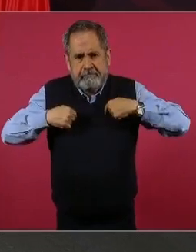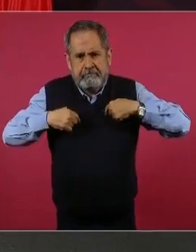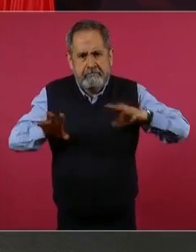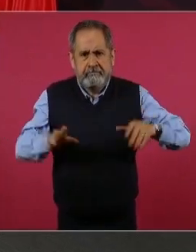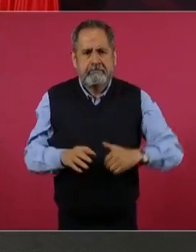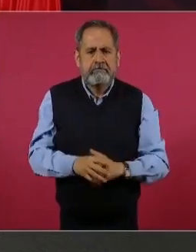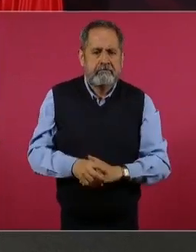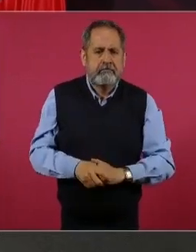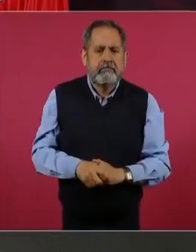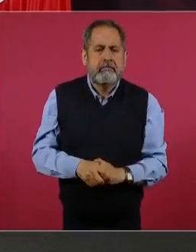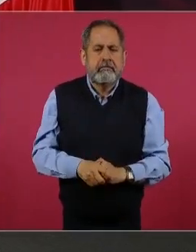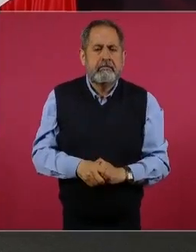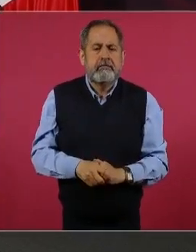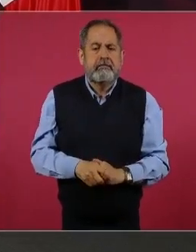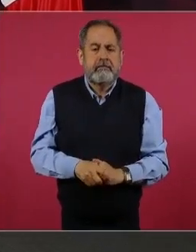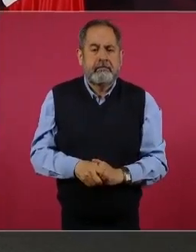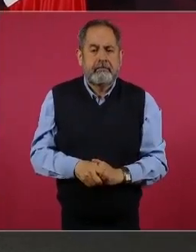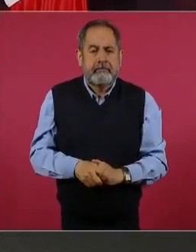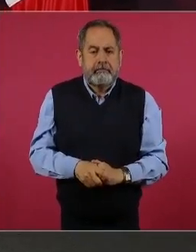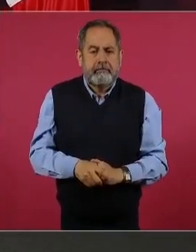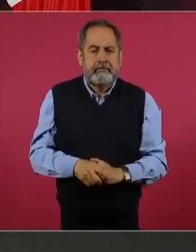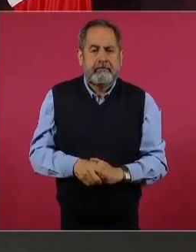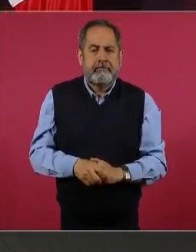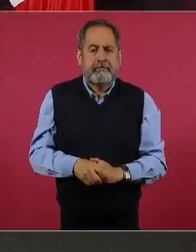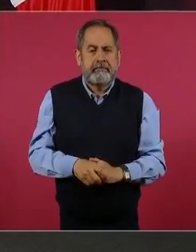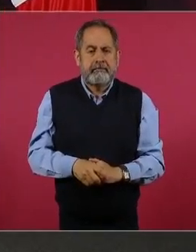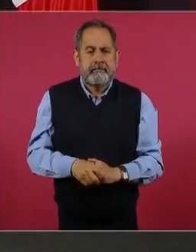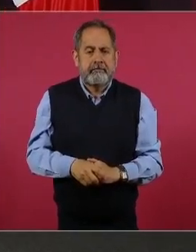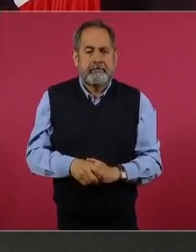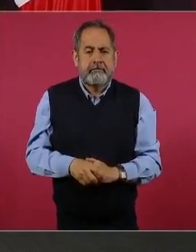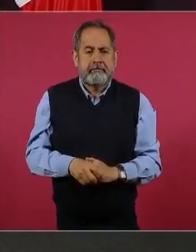No creo que sea